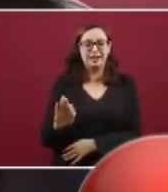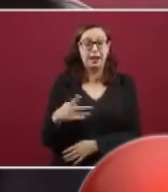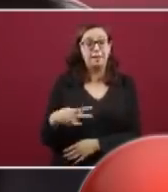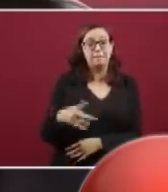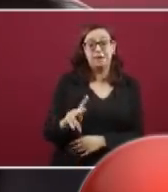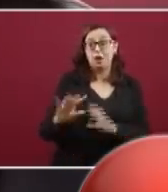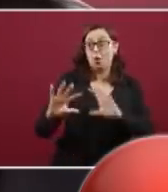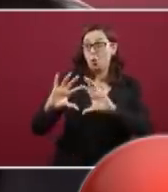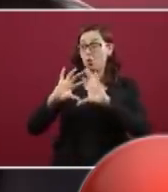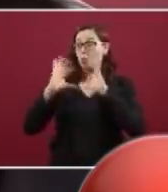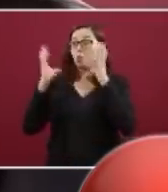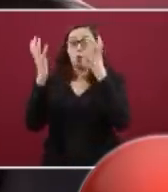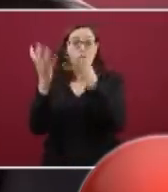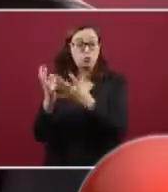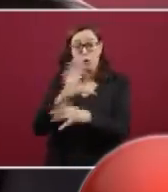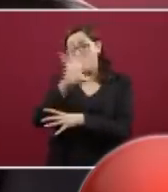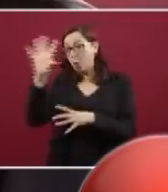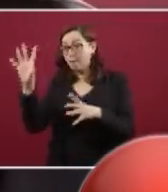el día